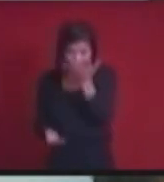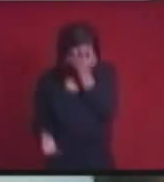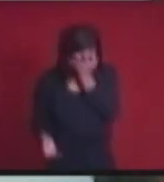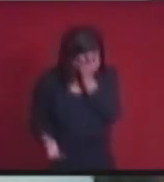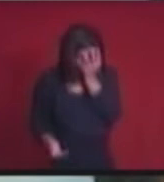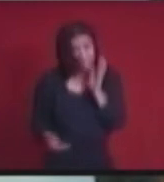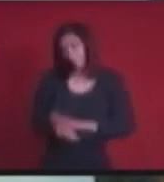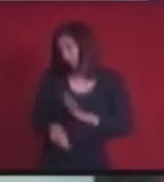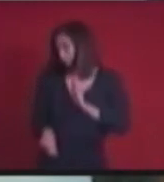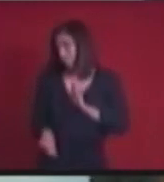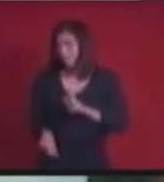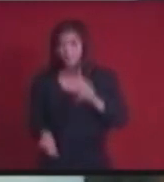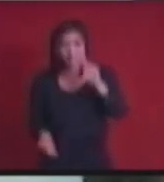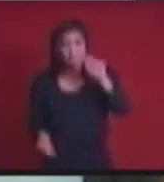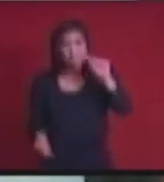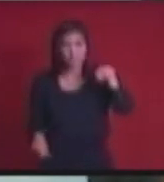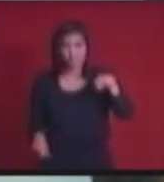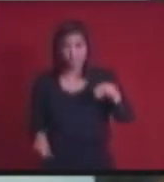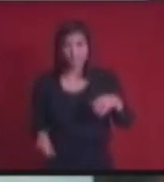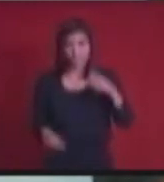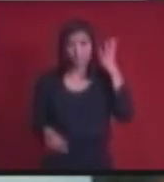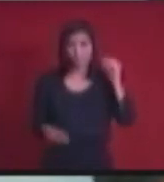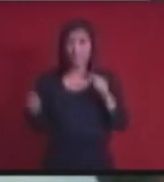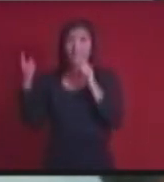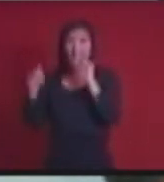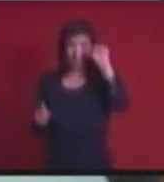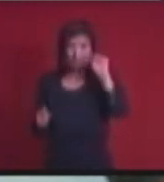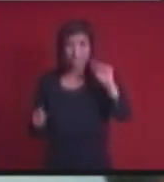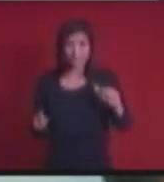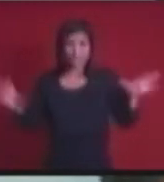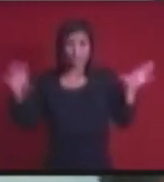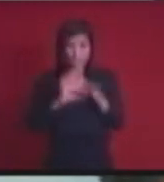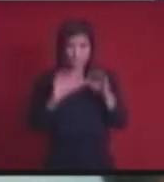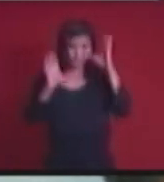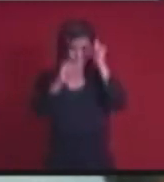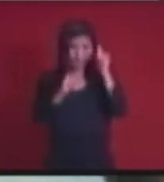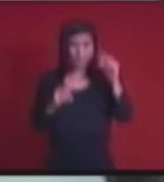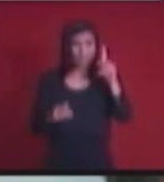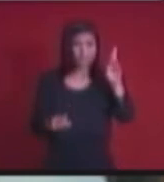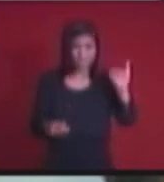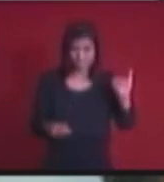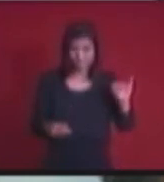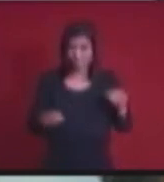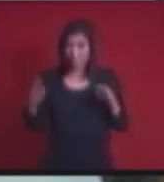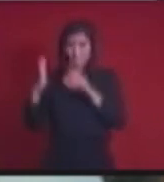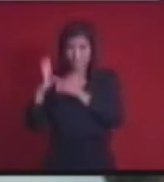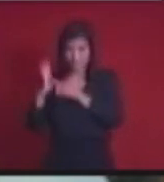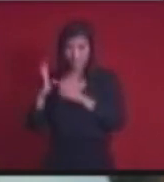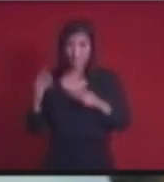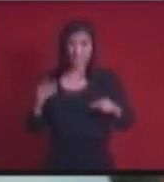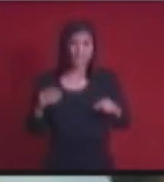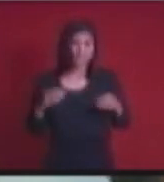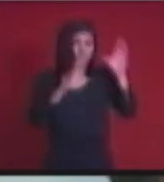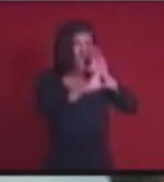¿qué crees tú que sea lo que avergüence más a los panistas en Colima? A. Tu pacto o secreto con el PRI. B. Que tengas que recurrir